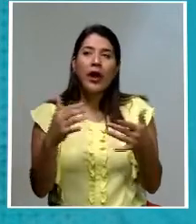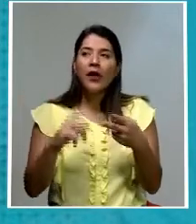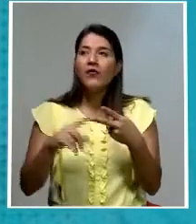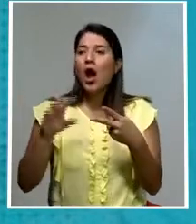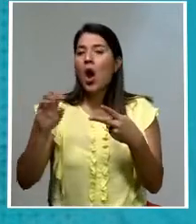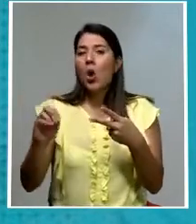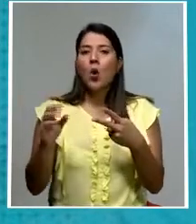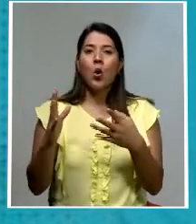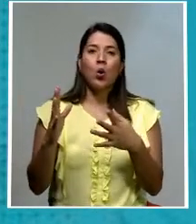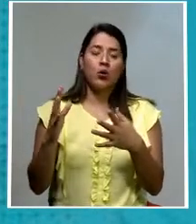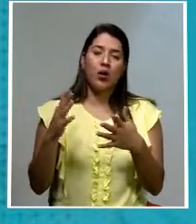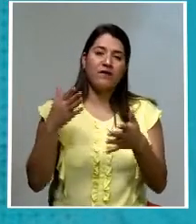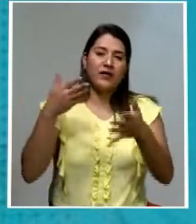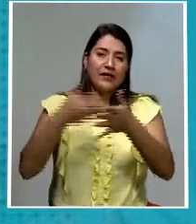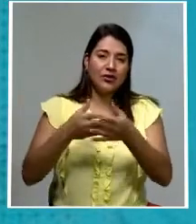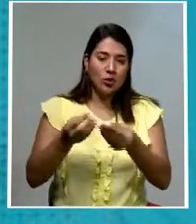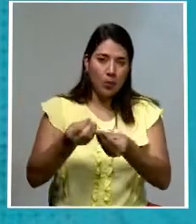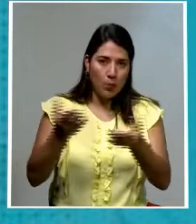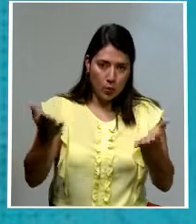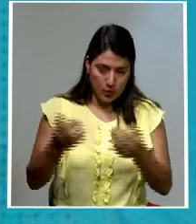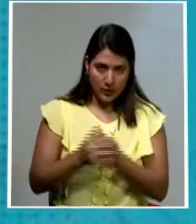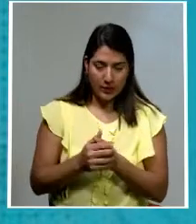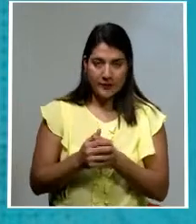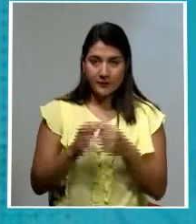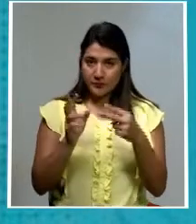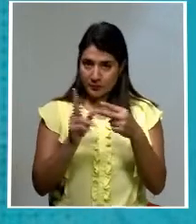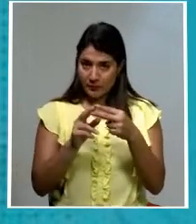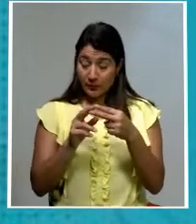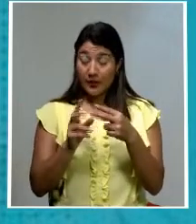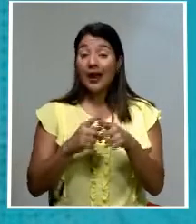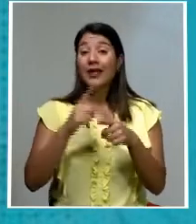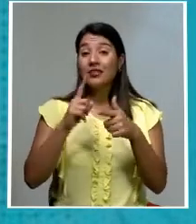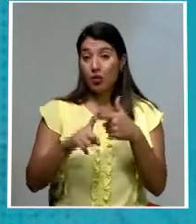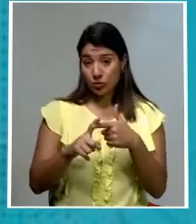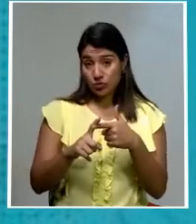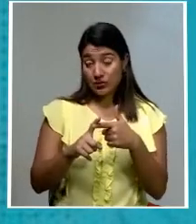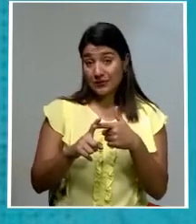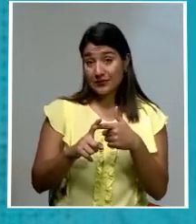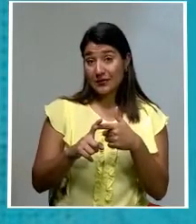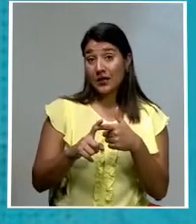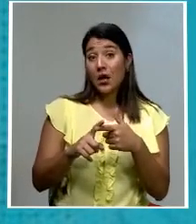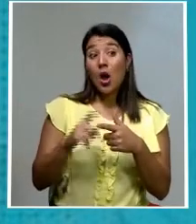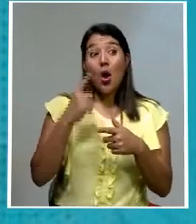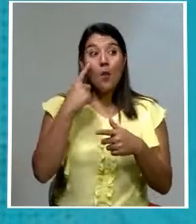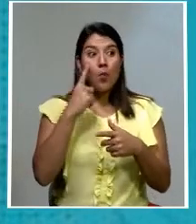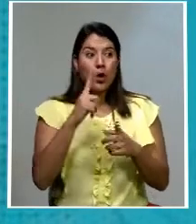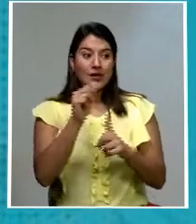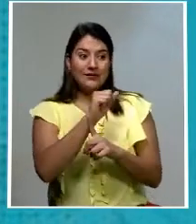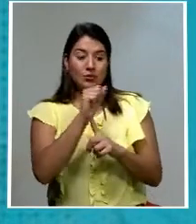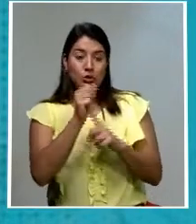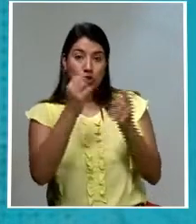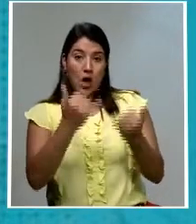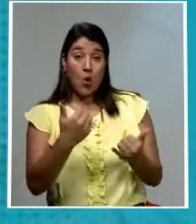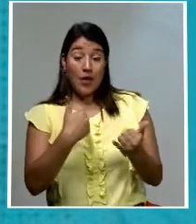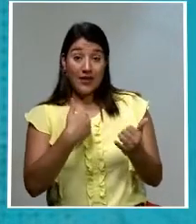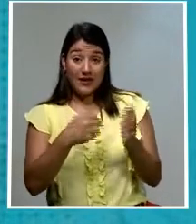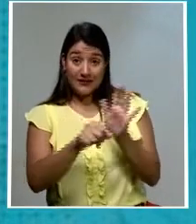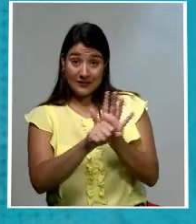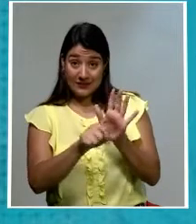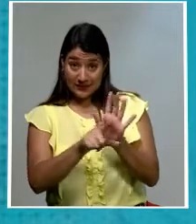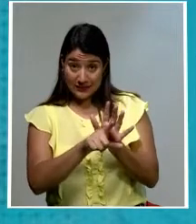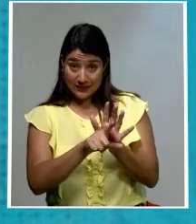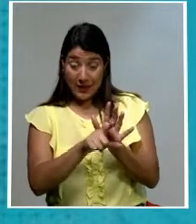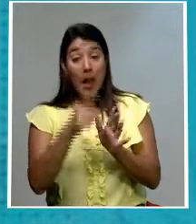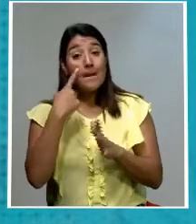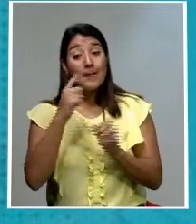pública, según lo prevé el artículo 180 constitucional. Entonces, de acuerdo con la situación que enfrenta la Asamblea Legislativa en la actualidad, para